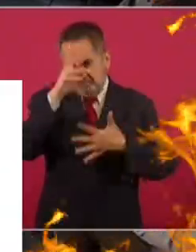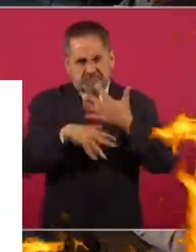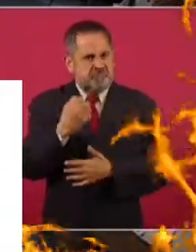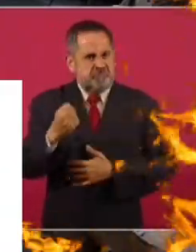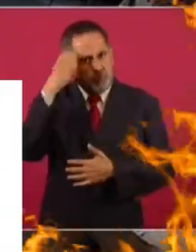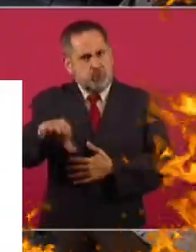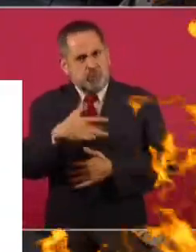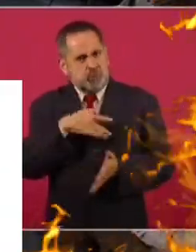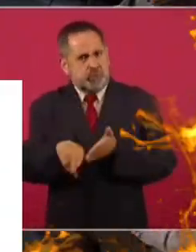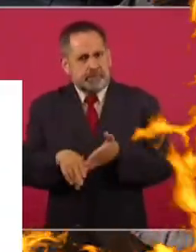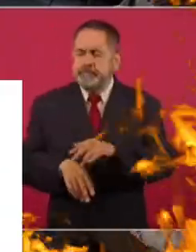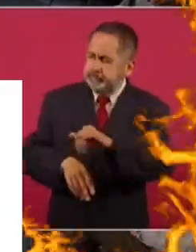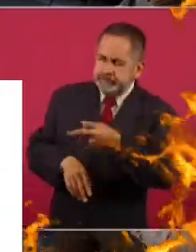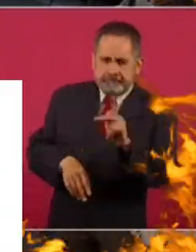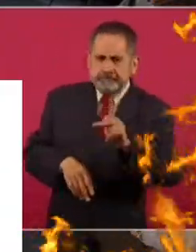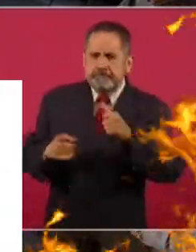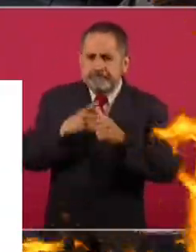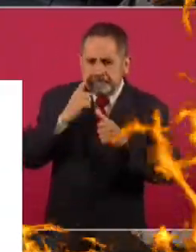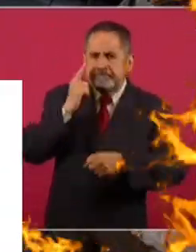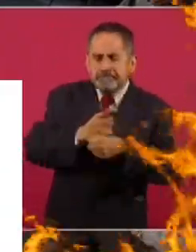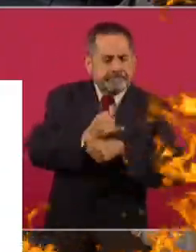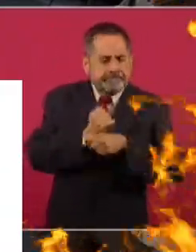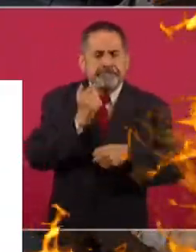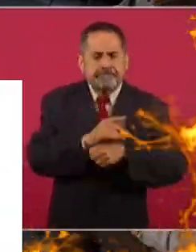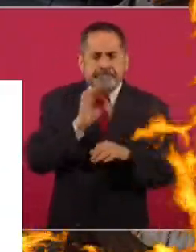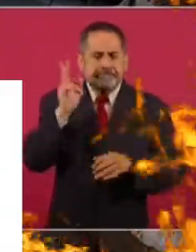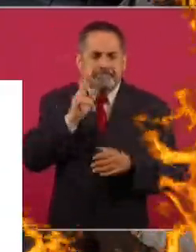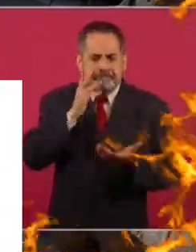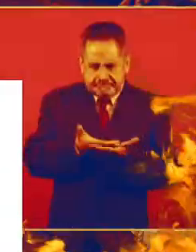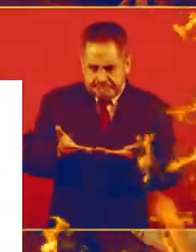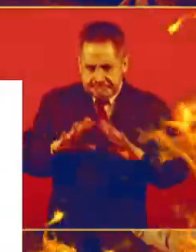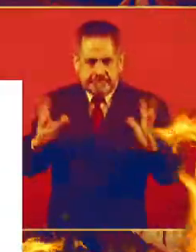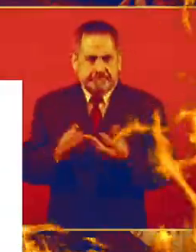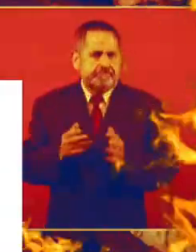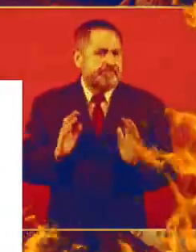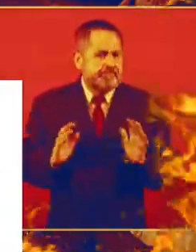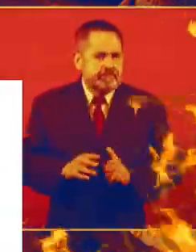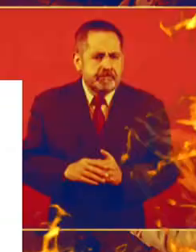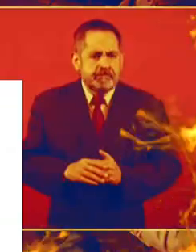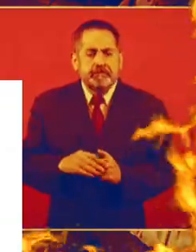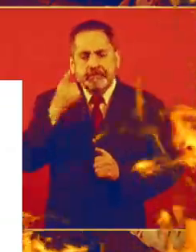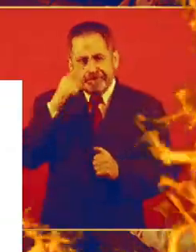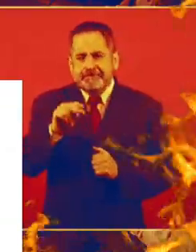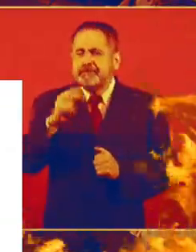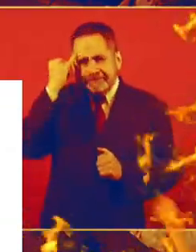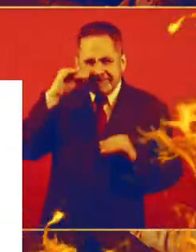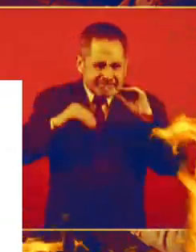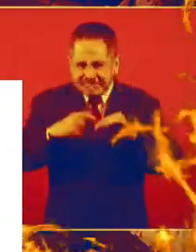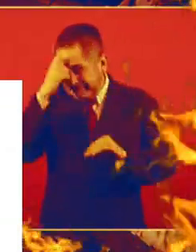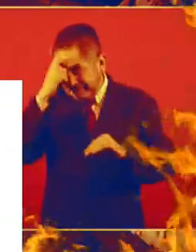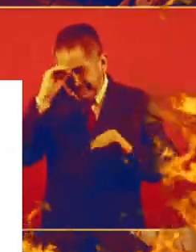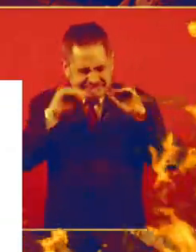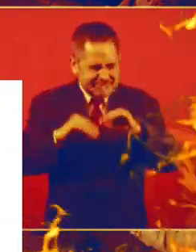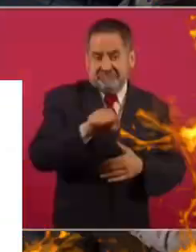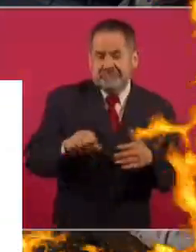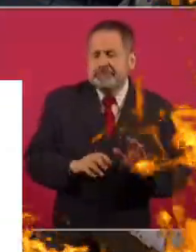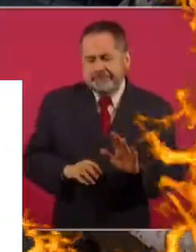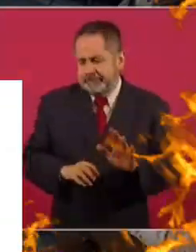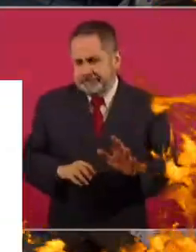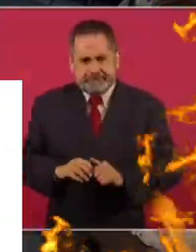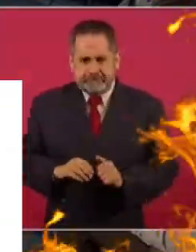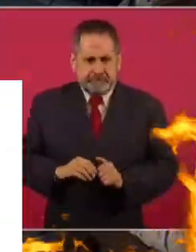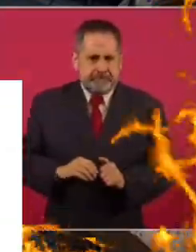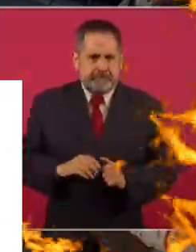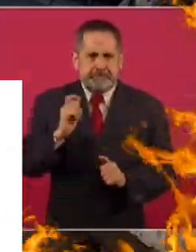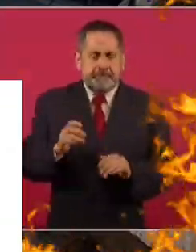elevado que en otros lados. Sí, pero primero hay que investigar, tener todos los elementos. También para no fabricar delitos,